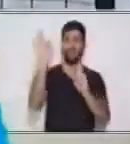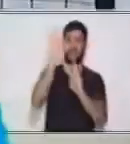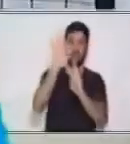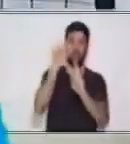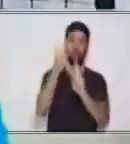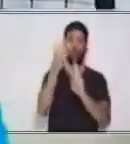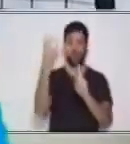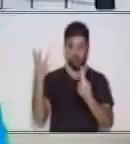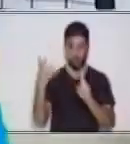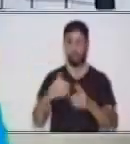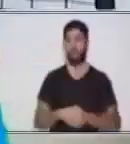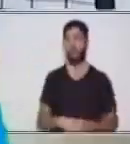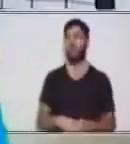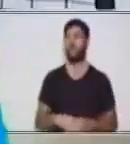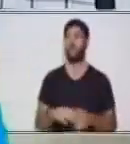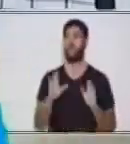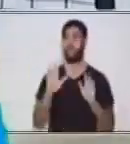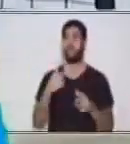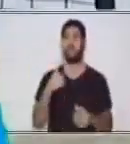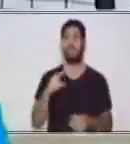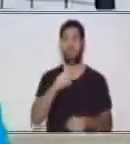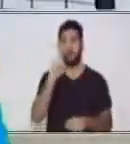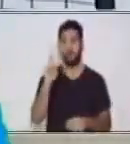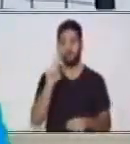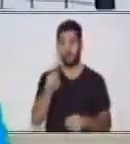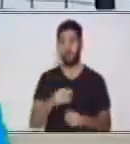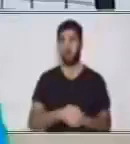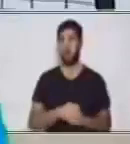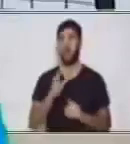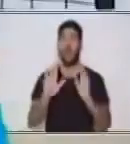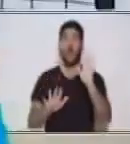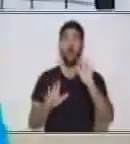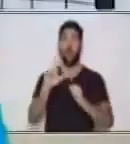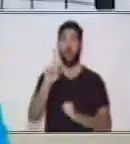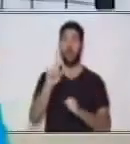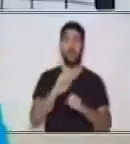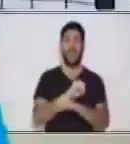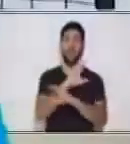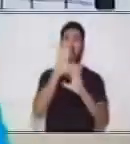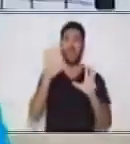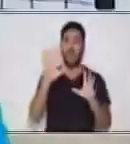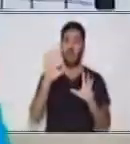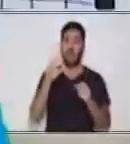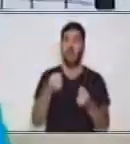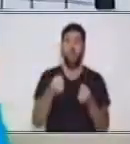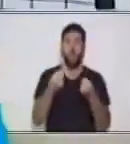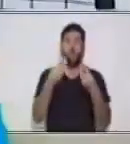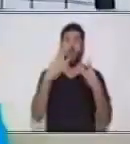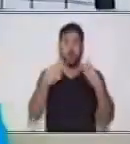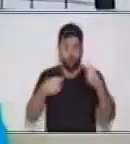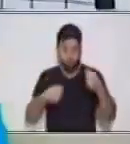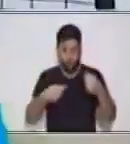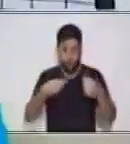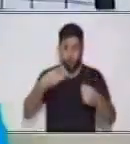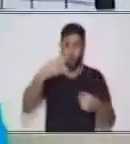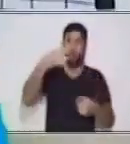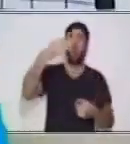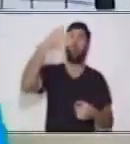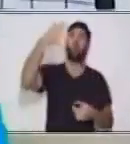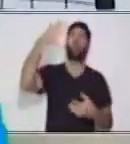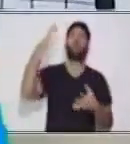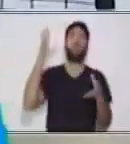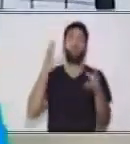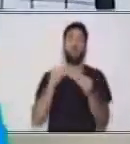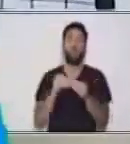¿Cuántos grados centígrados se registran a las 11 de la mañana? Entonces ves la hora,